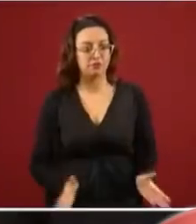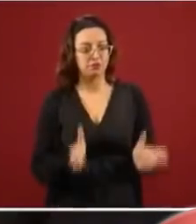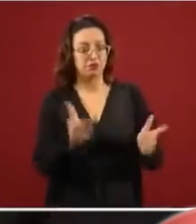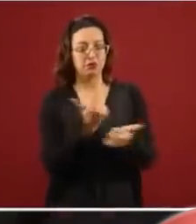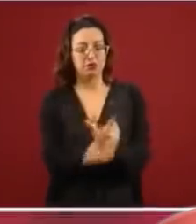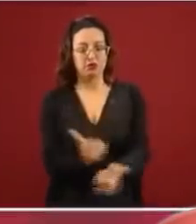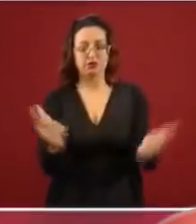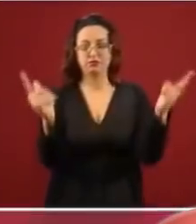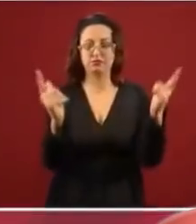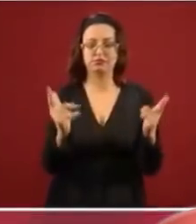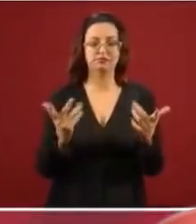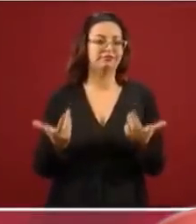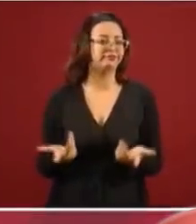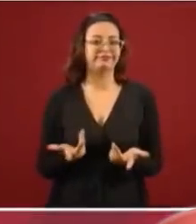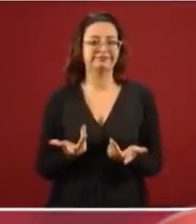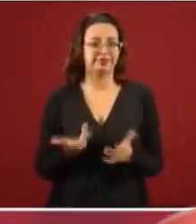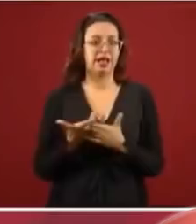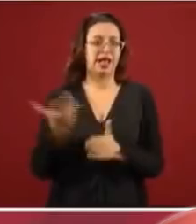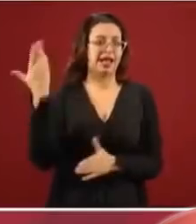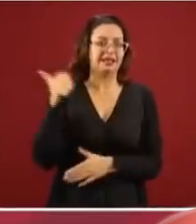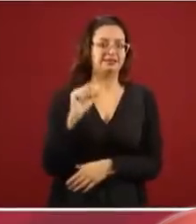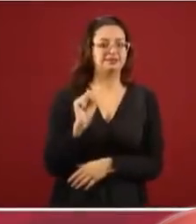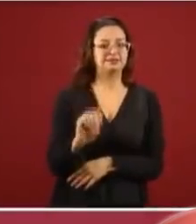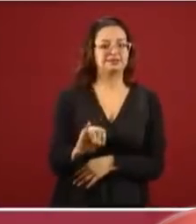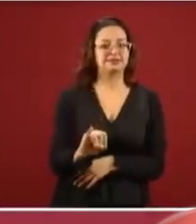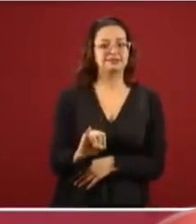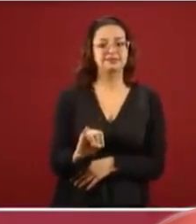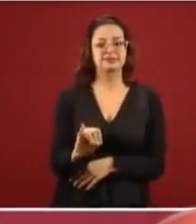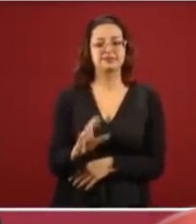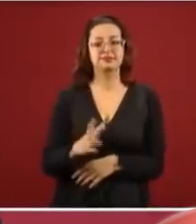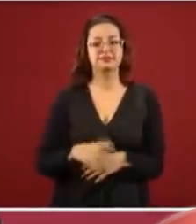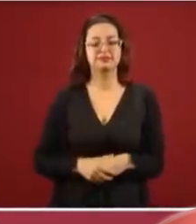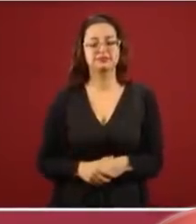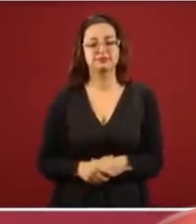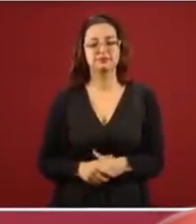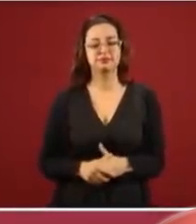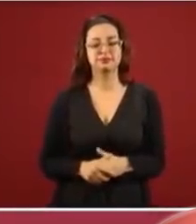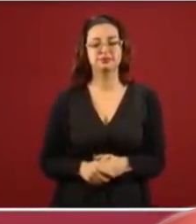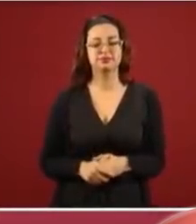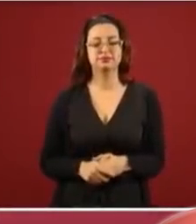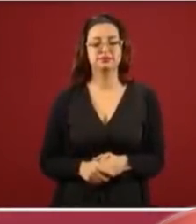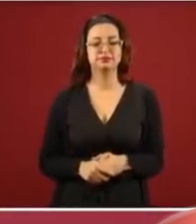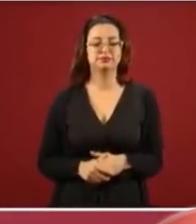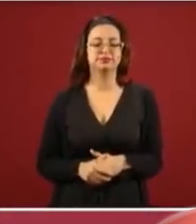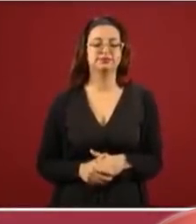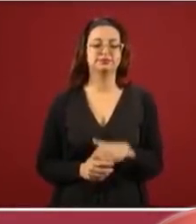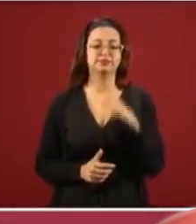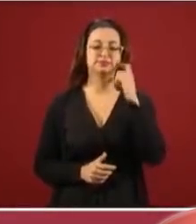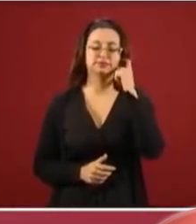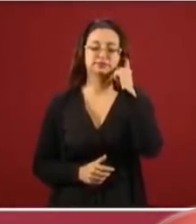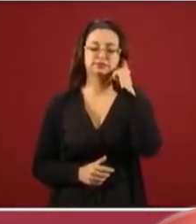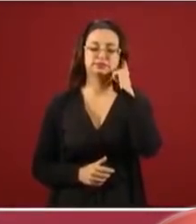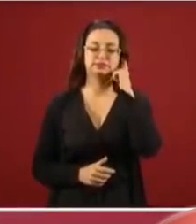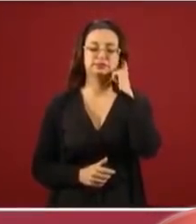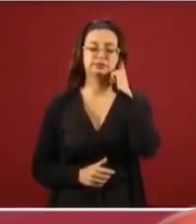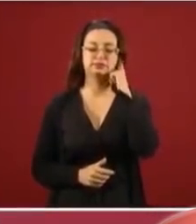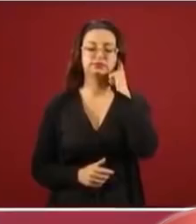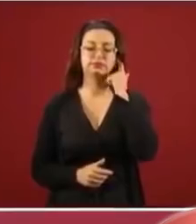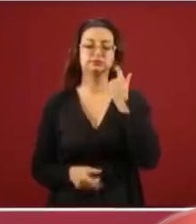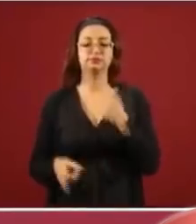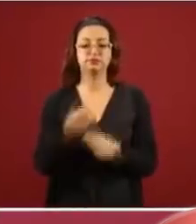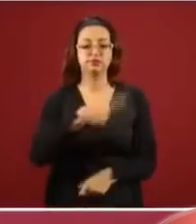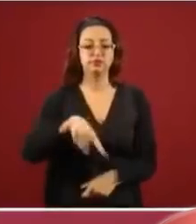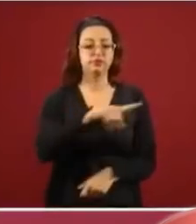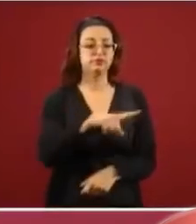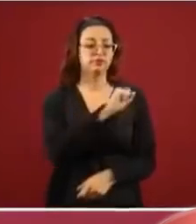que como era antes, ya para decirlo rápido, que los delincuentes,